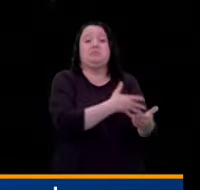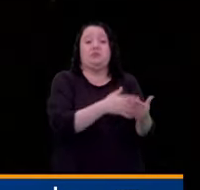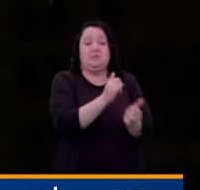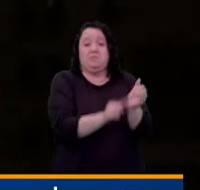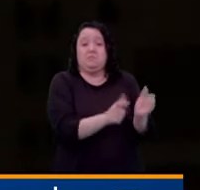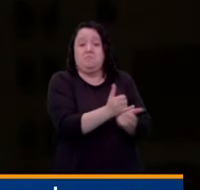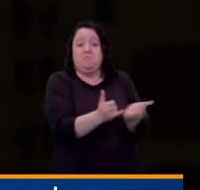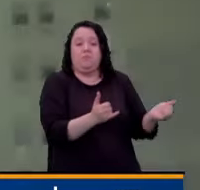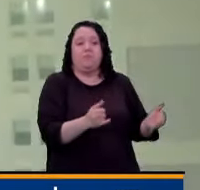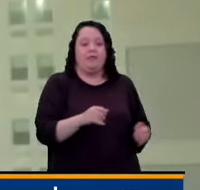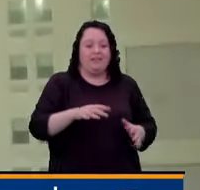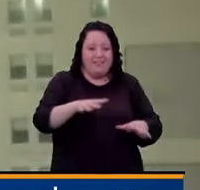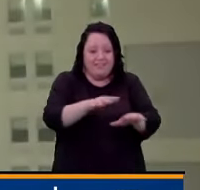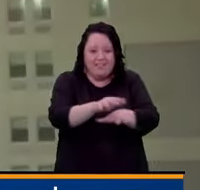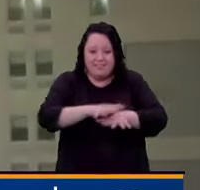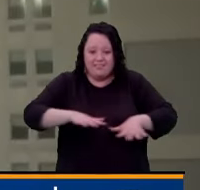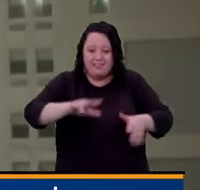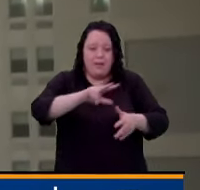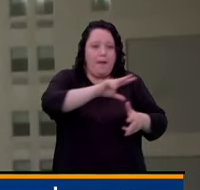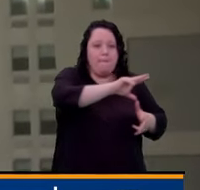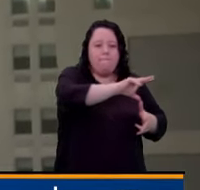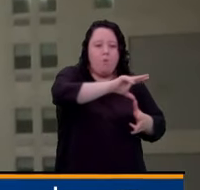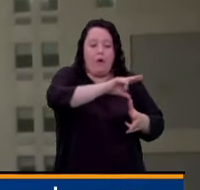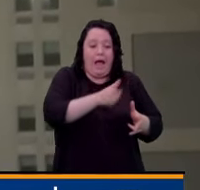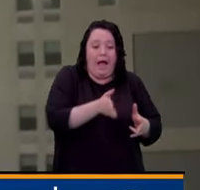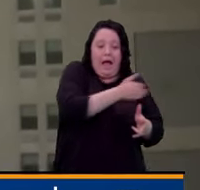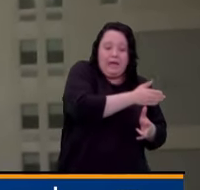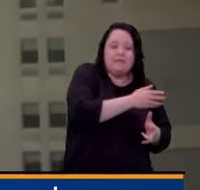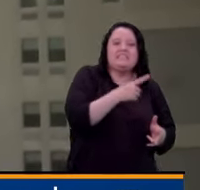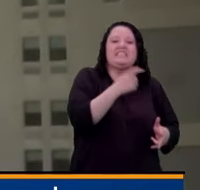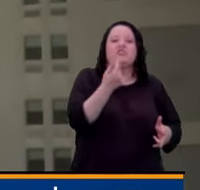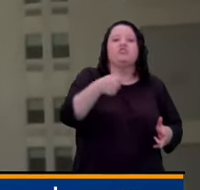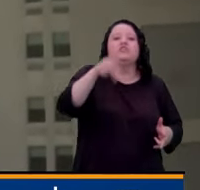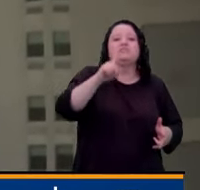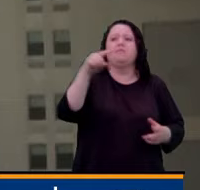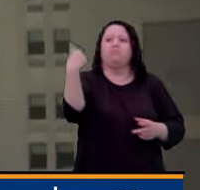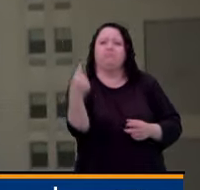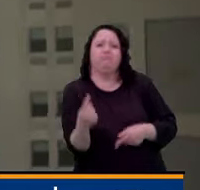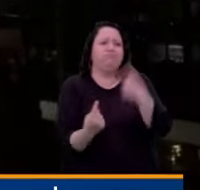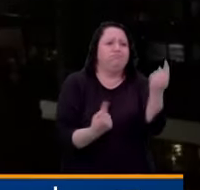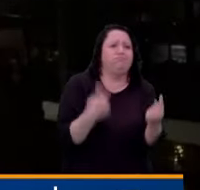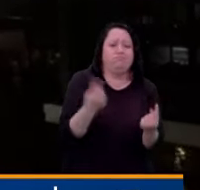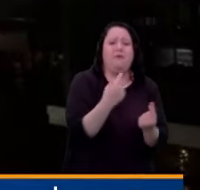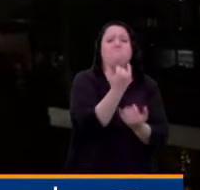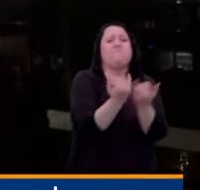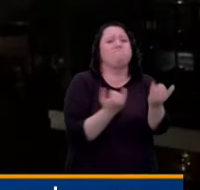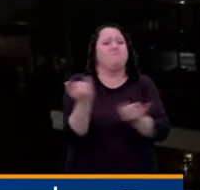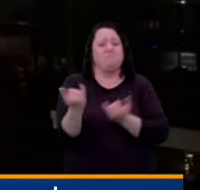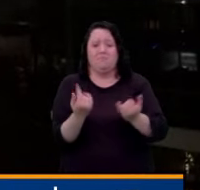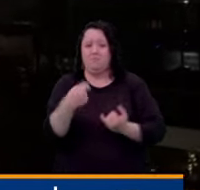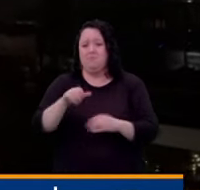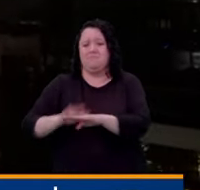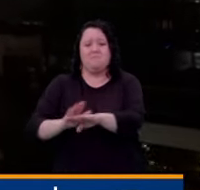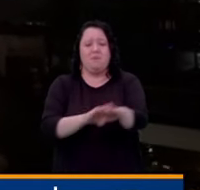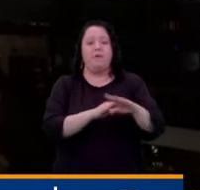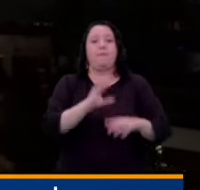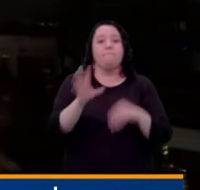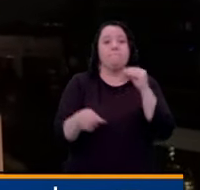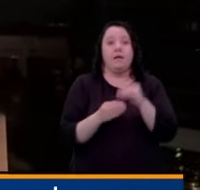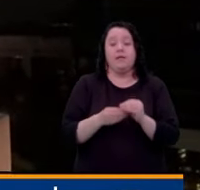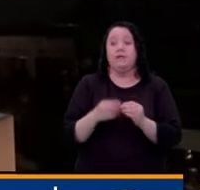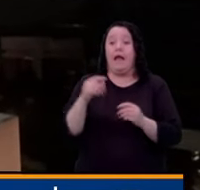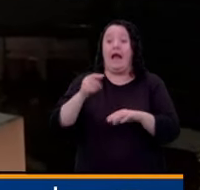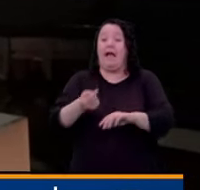de tocar tierra, se presentaron unas 116 alertas de tornados en Florida. Finalmente, unos 20 terminaron